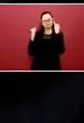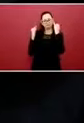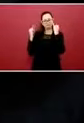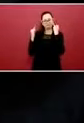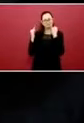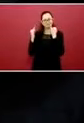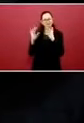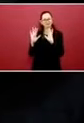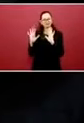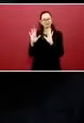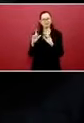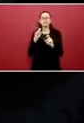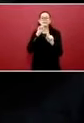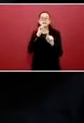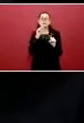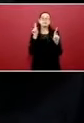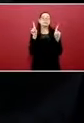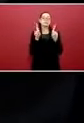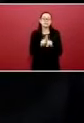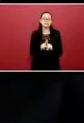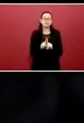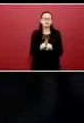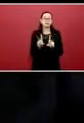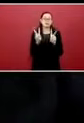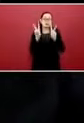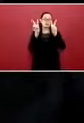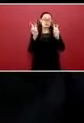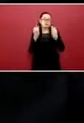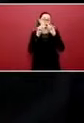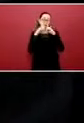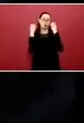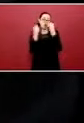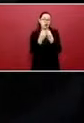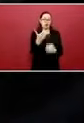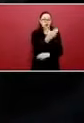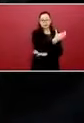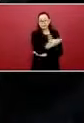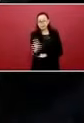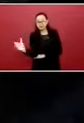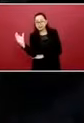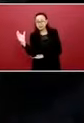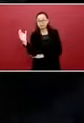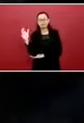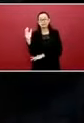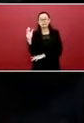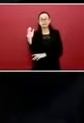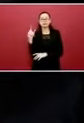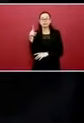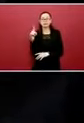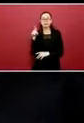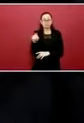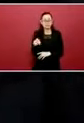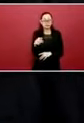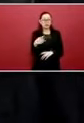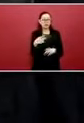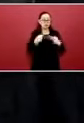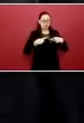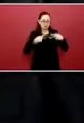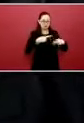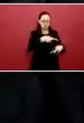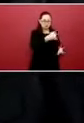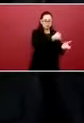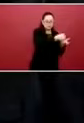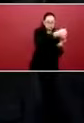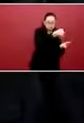Lo mismo en el caso de las organizaciones campesinas, los apoyos a los productores van a ser de